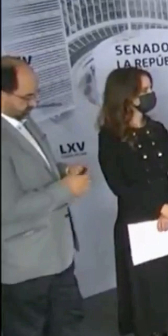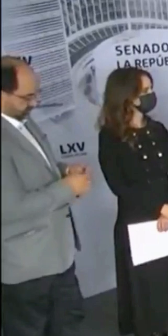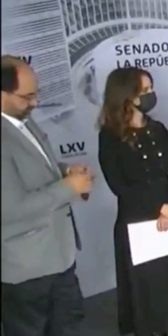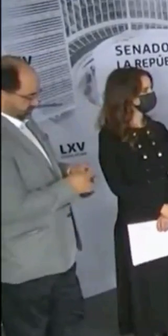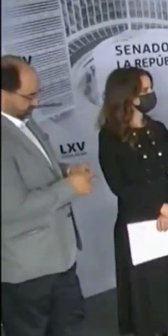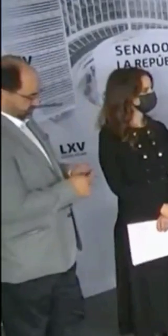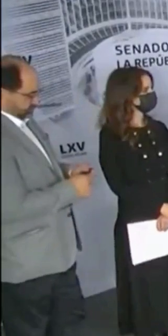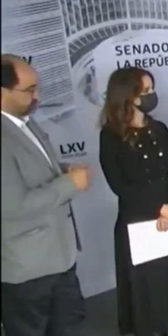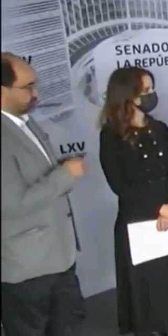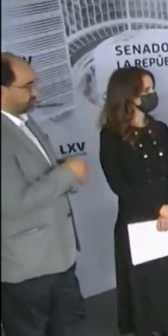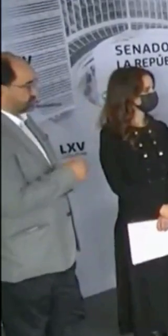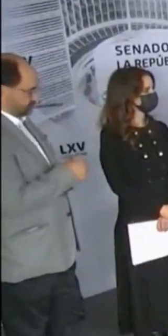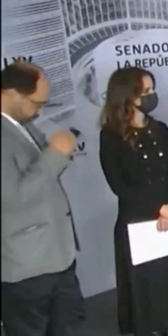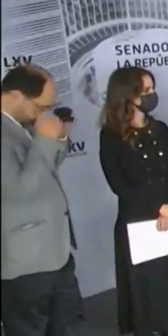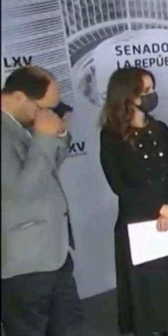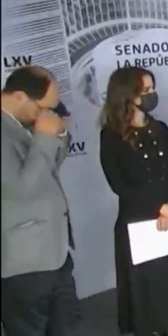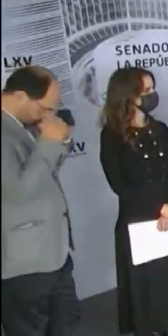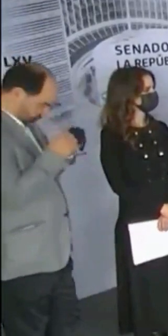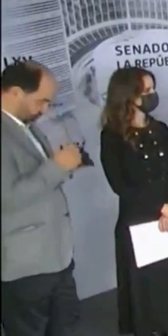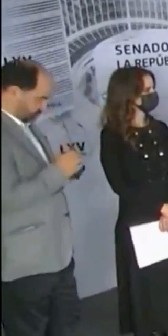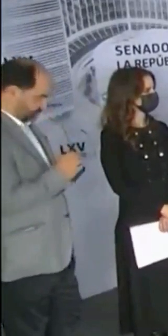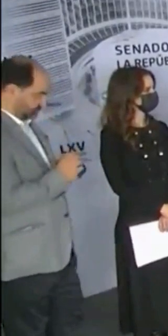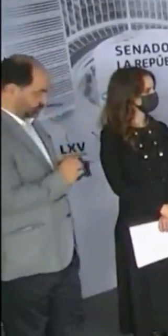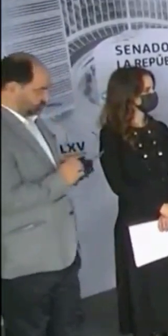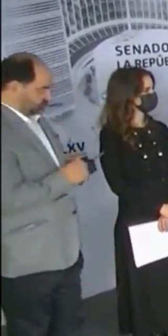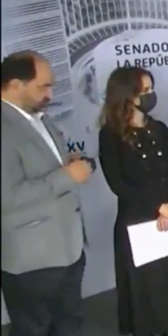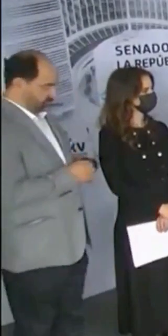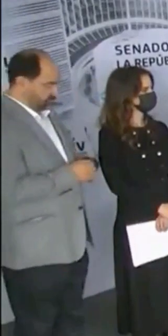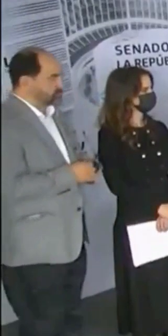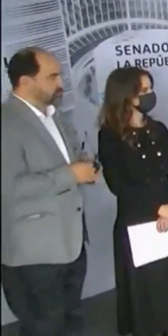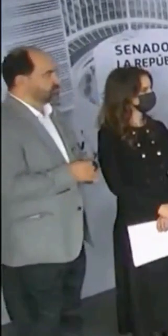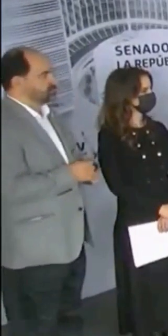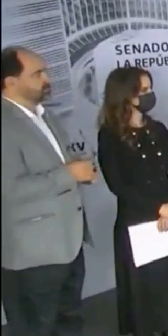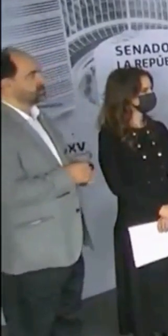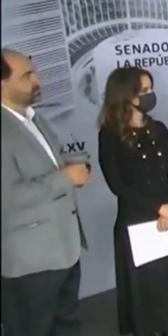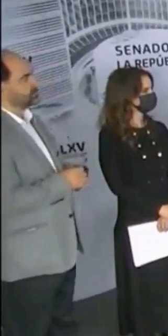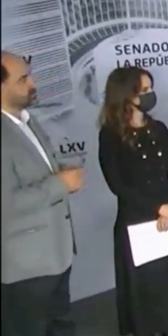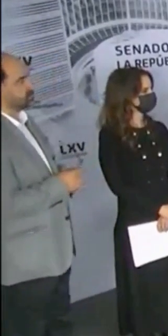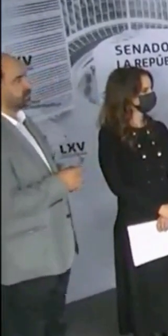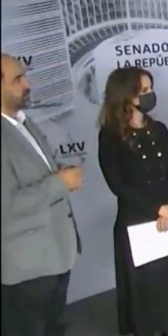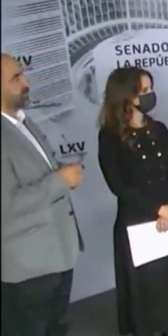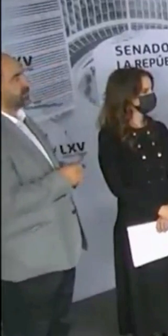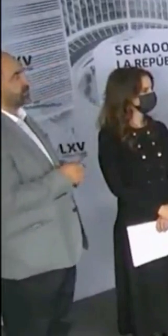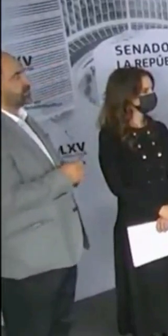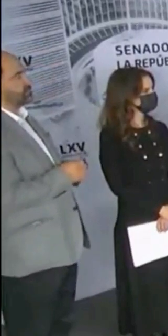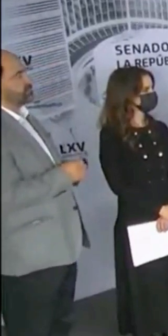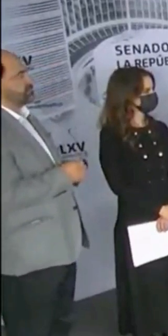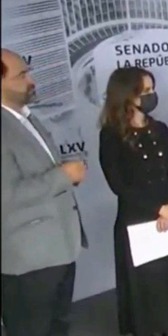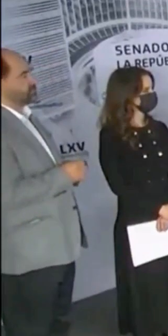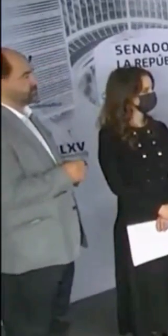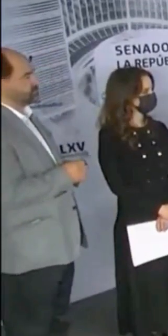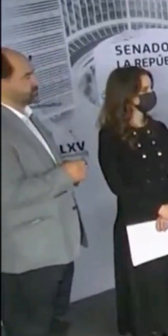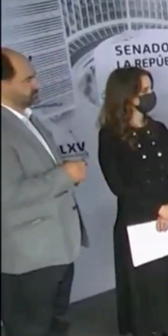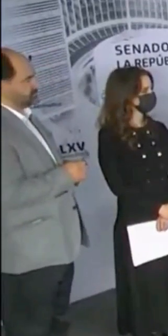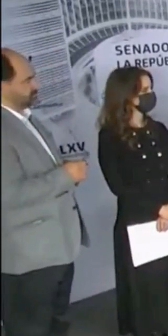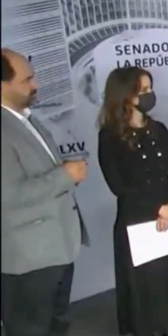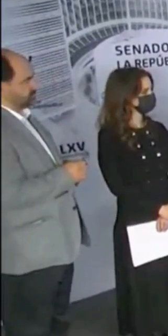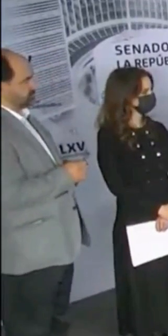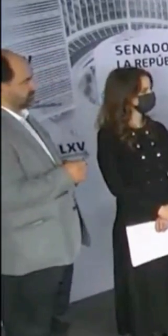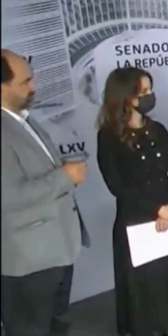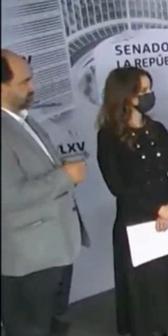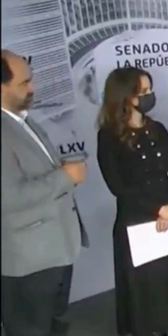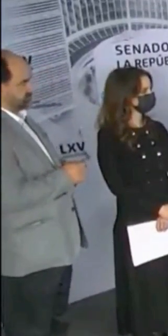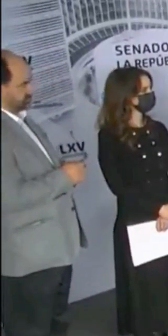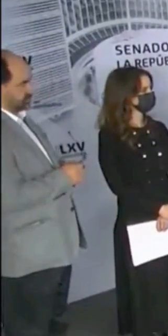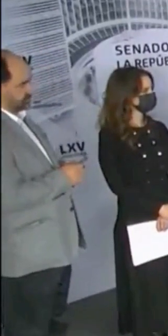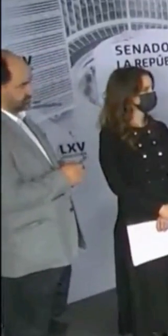¿van a dejar la bancada y los partidos, o nada más la bancada, o cuál va a ser el futuro de